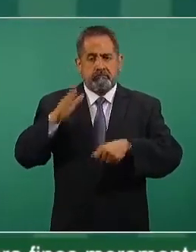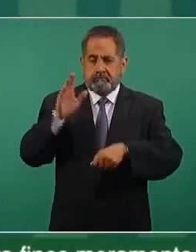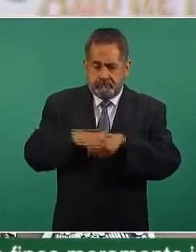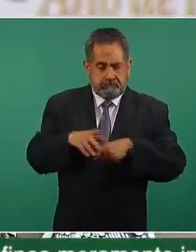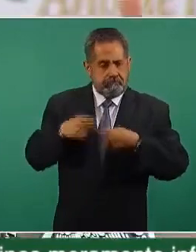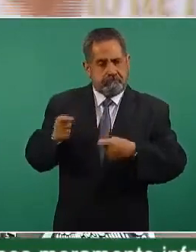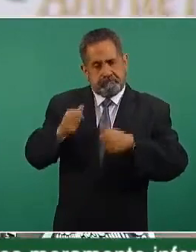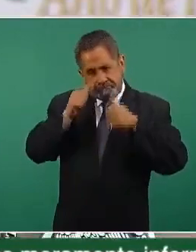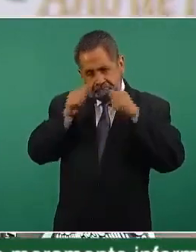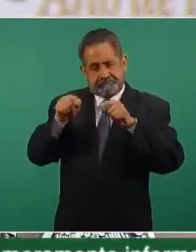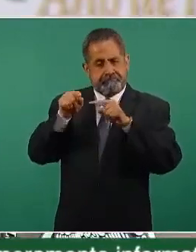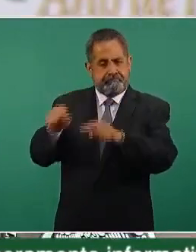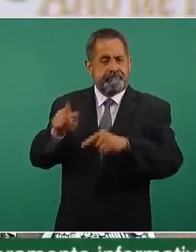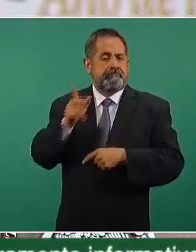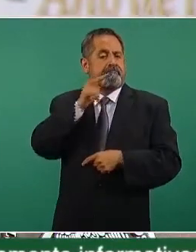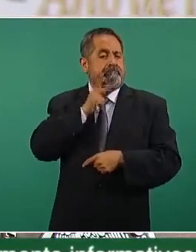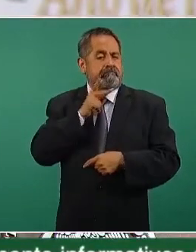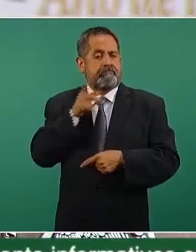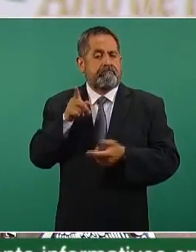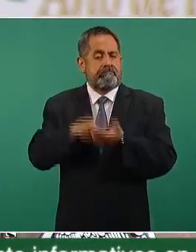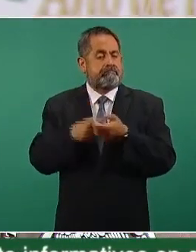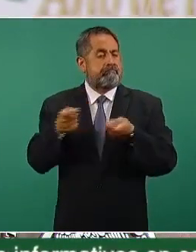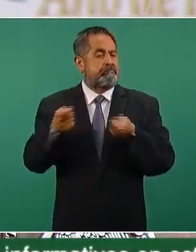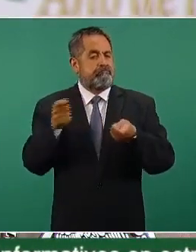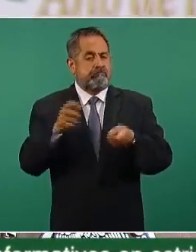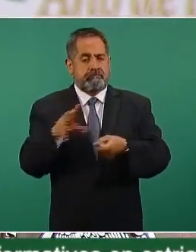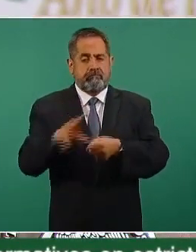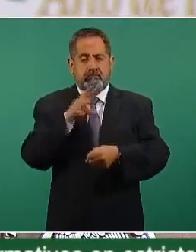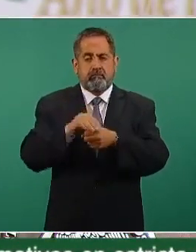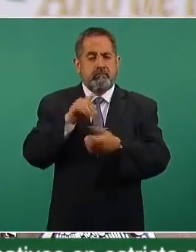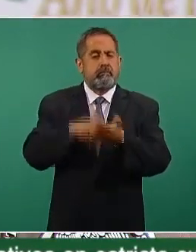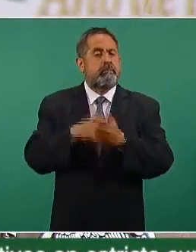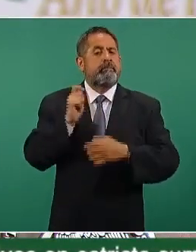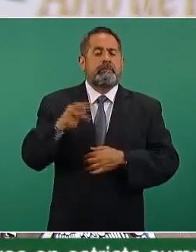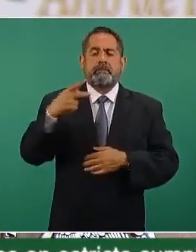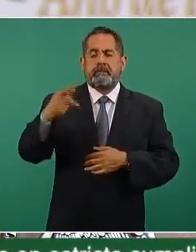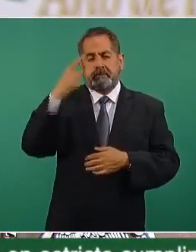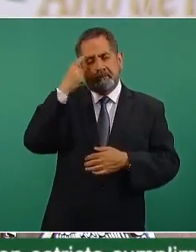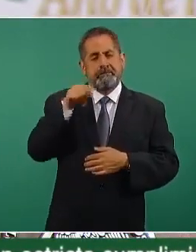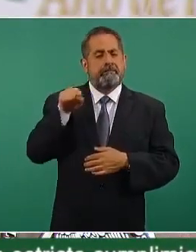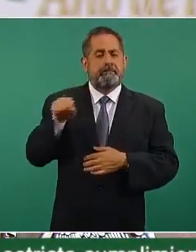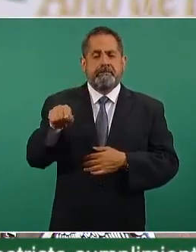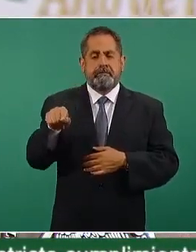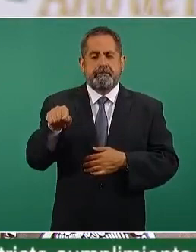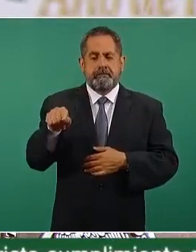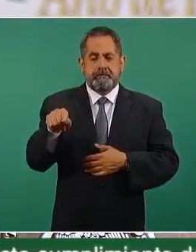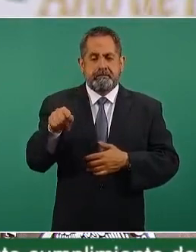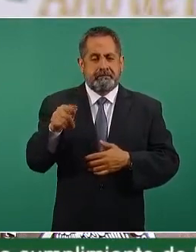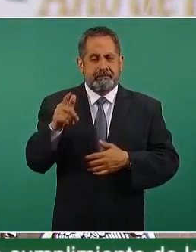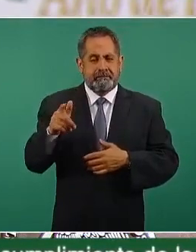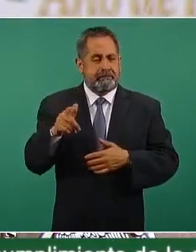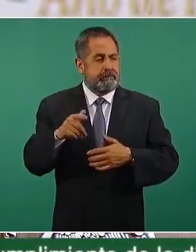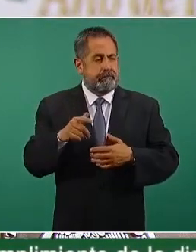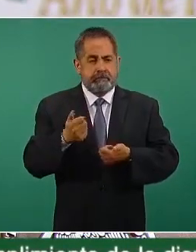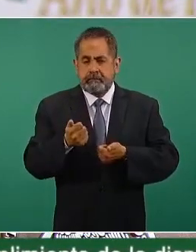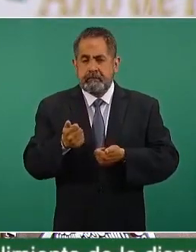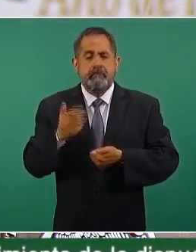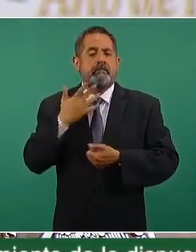más control en todo lo que tiene que ver con la